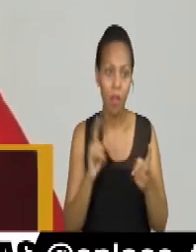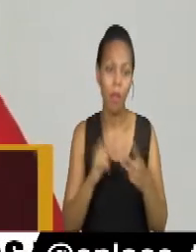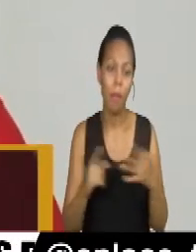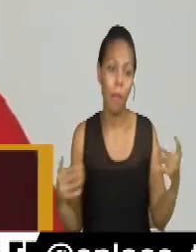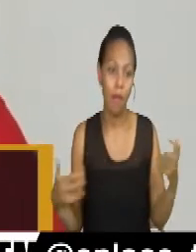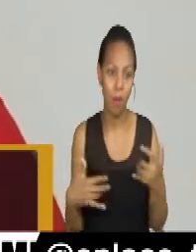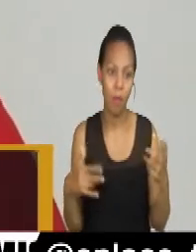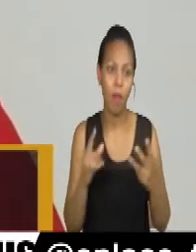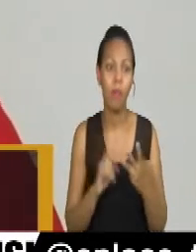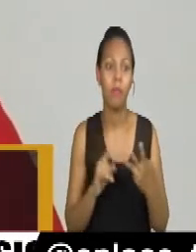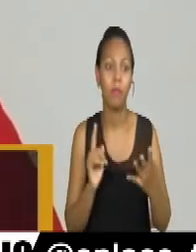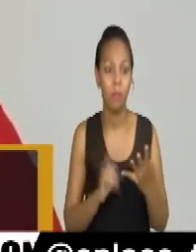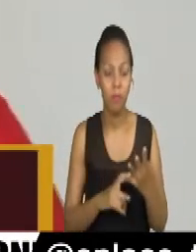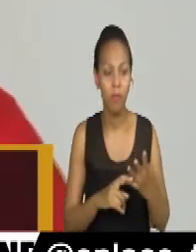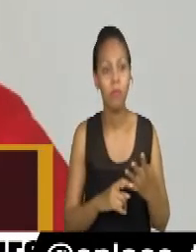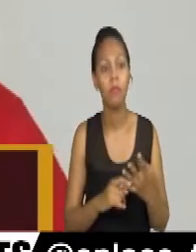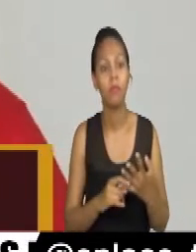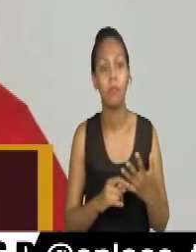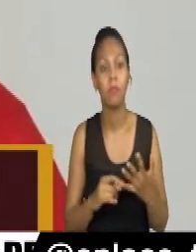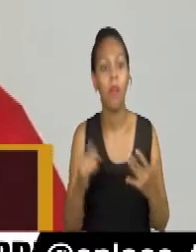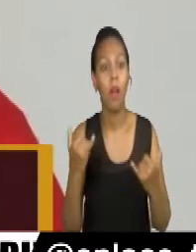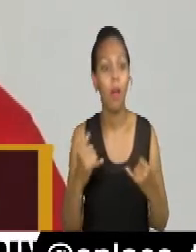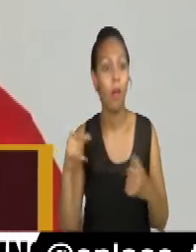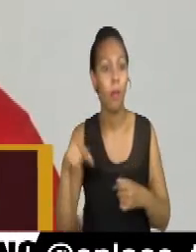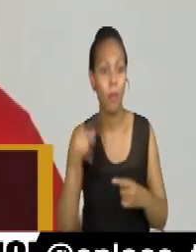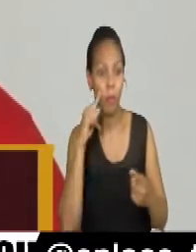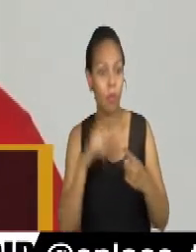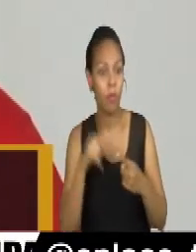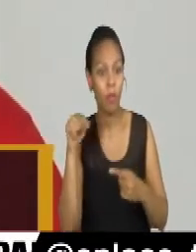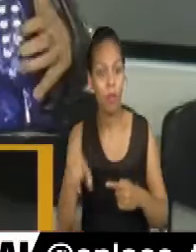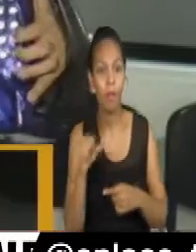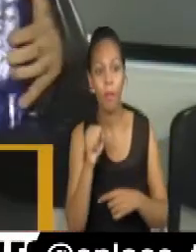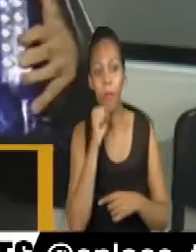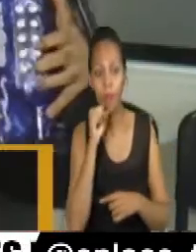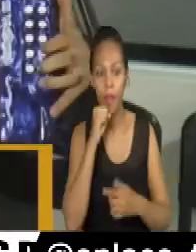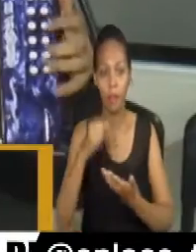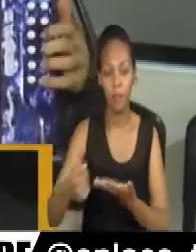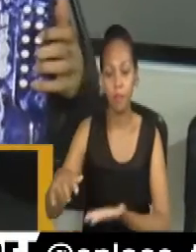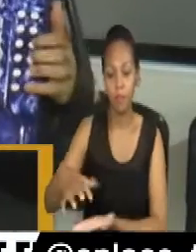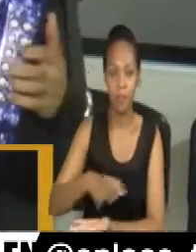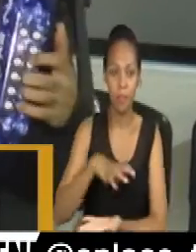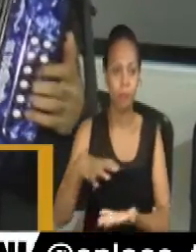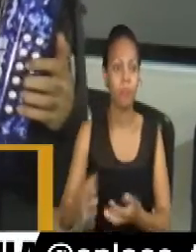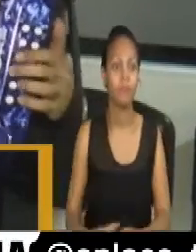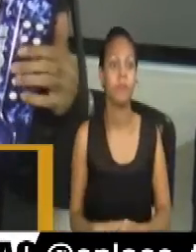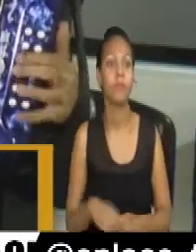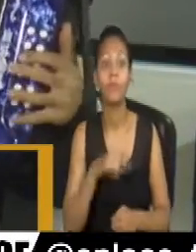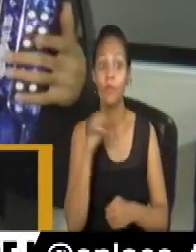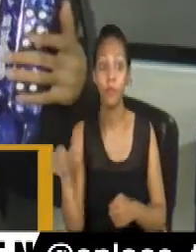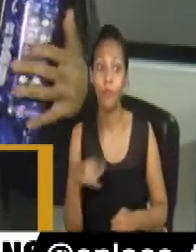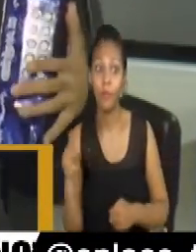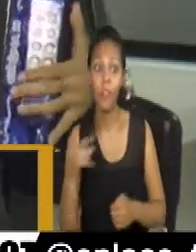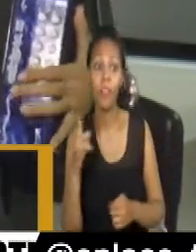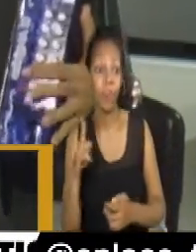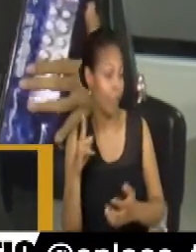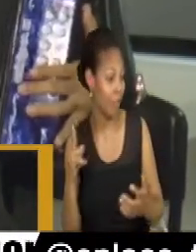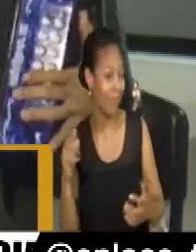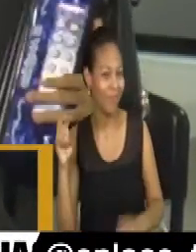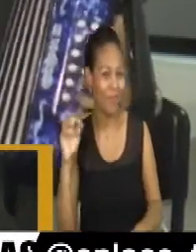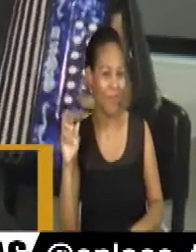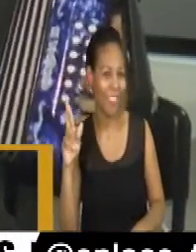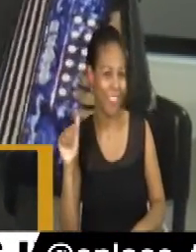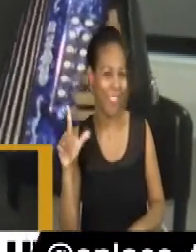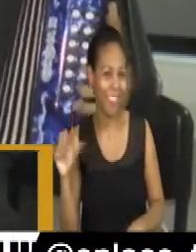Valledupar. Y ahora pues nos estamos tomando toda la zona del Santander. Para estos jóvenes de la dinastía Morales fue de gran gratitud contar